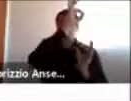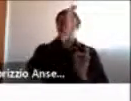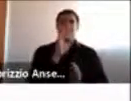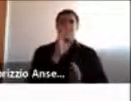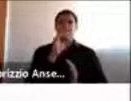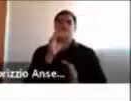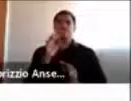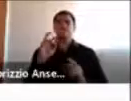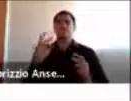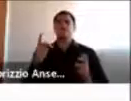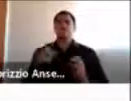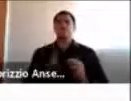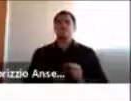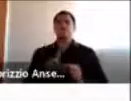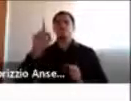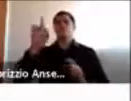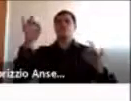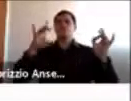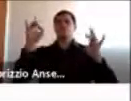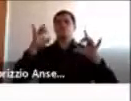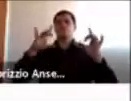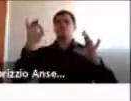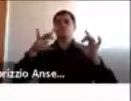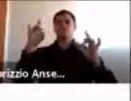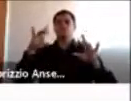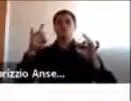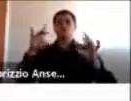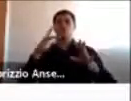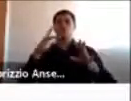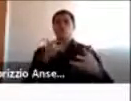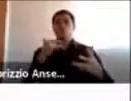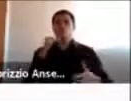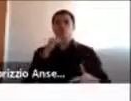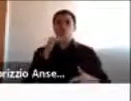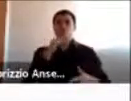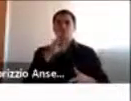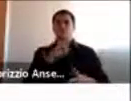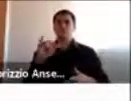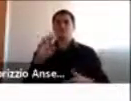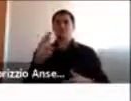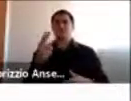lo que se ve entonces es una iluminación en 3D en la cual en el mapa aparecen unos fuegos